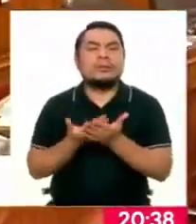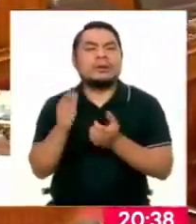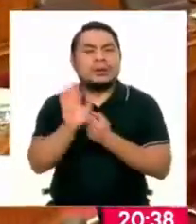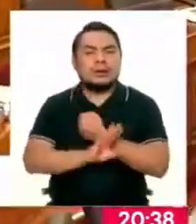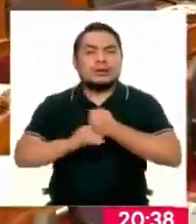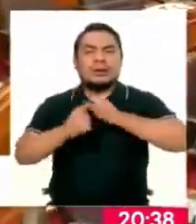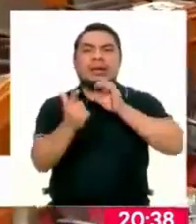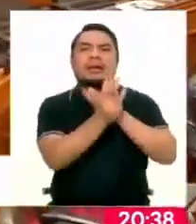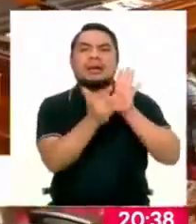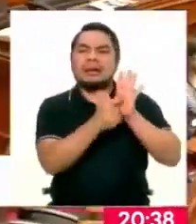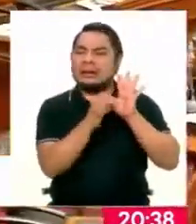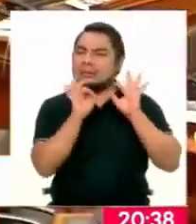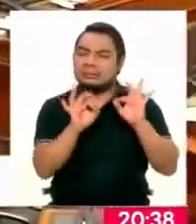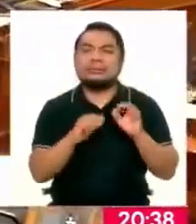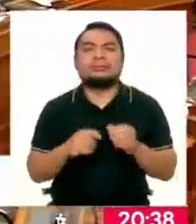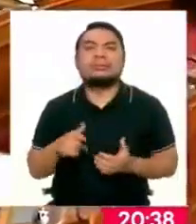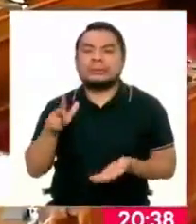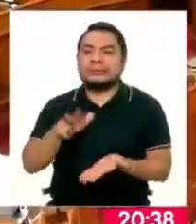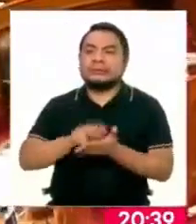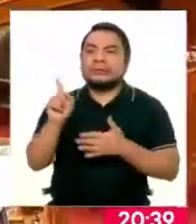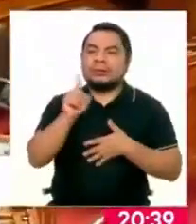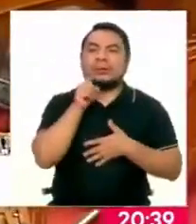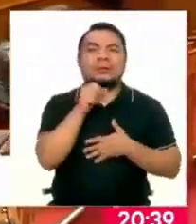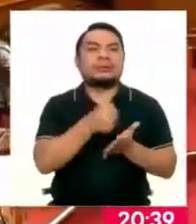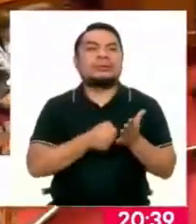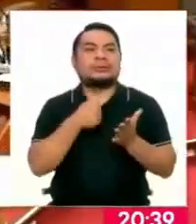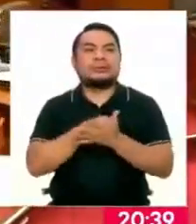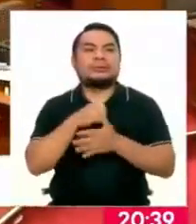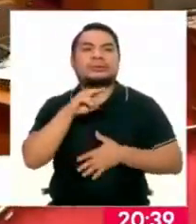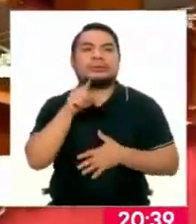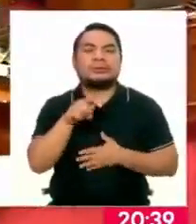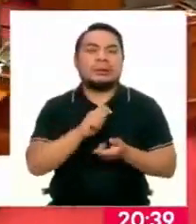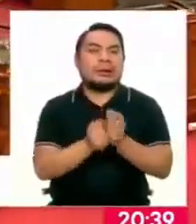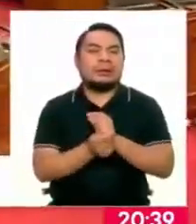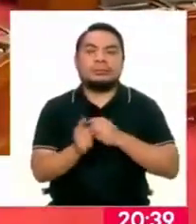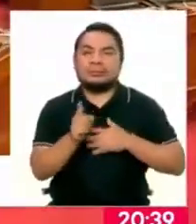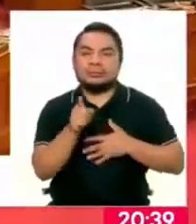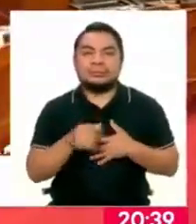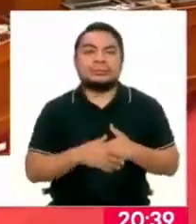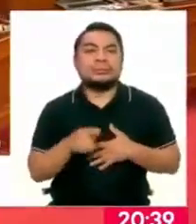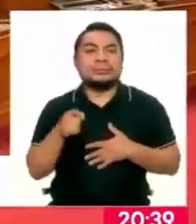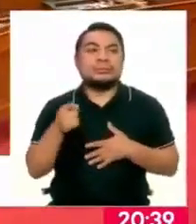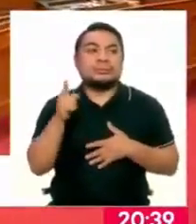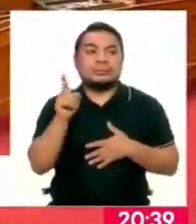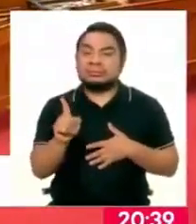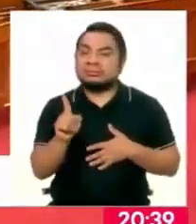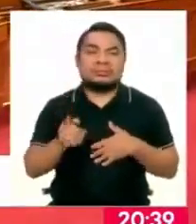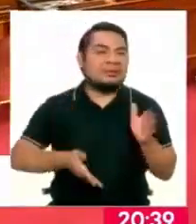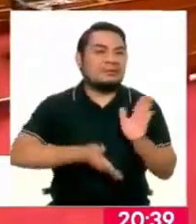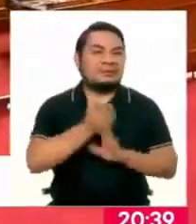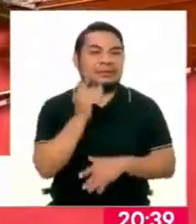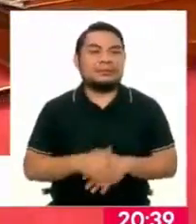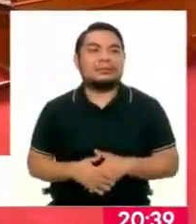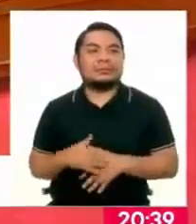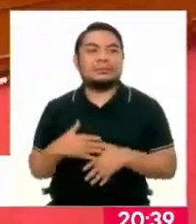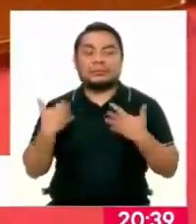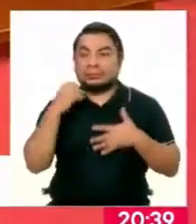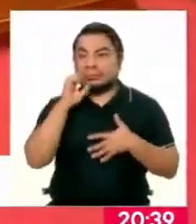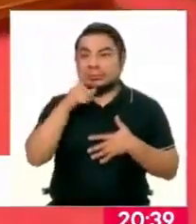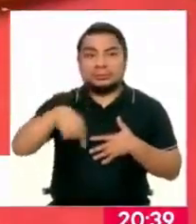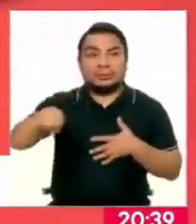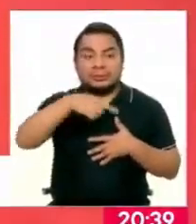defendió esta la Sunedu y sus cambios, se retira. Lo que podemos informar a